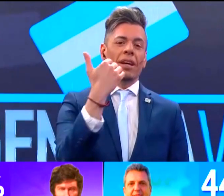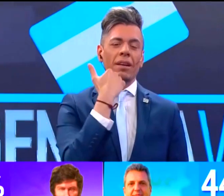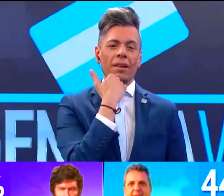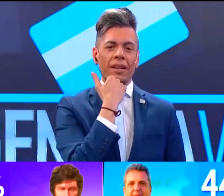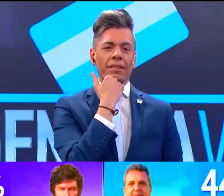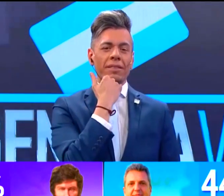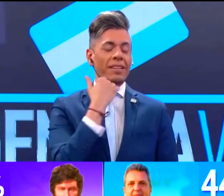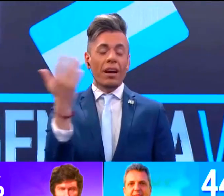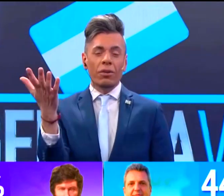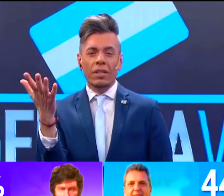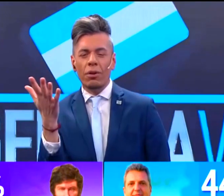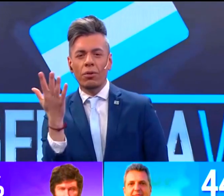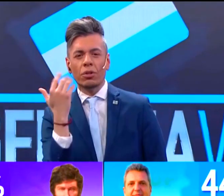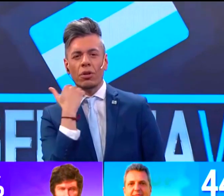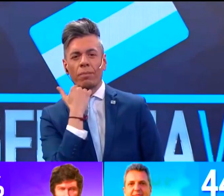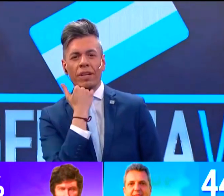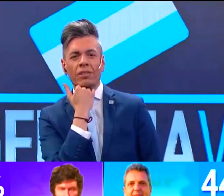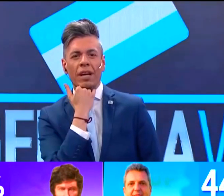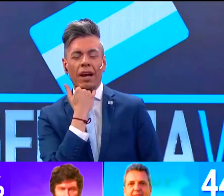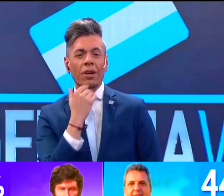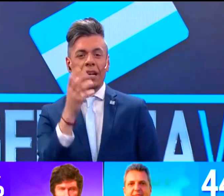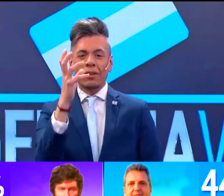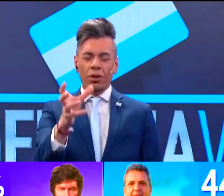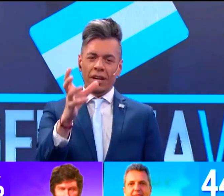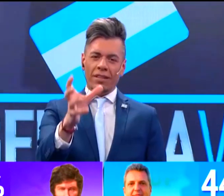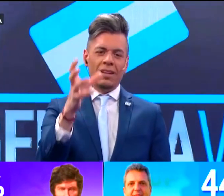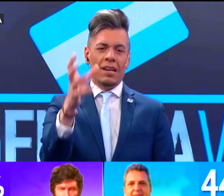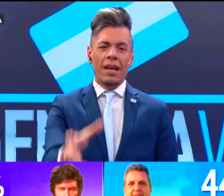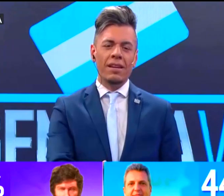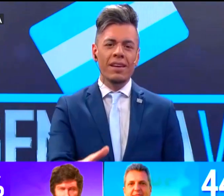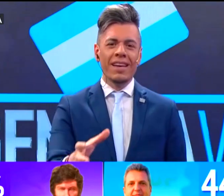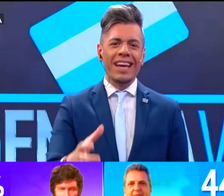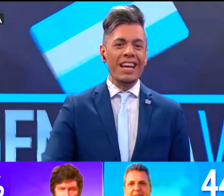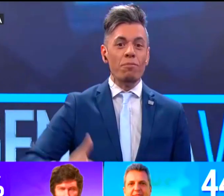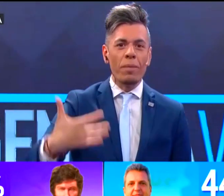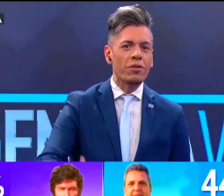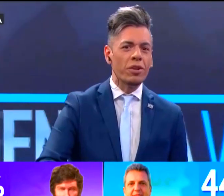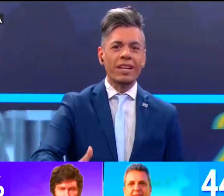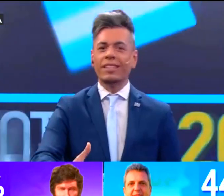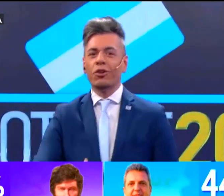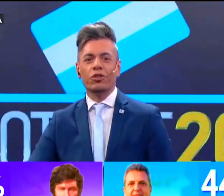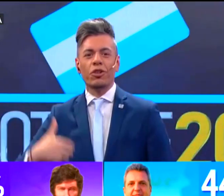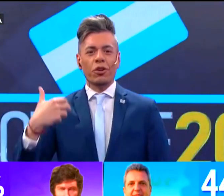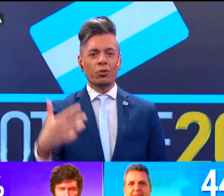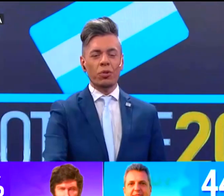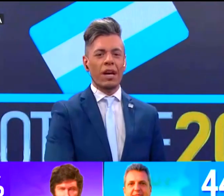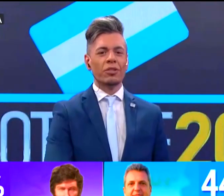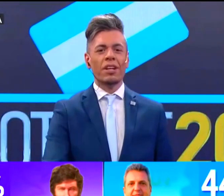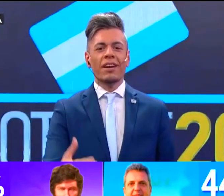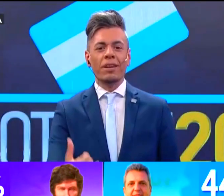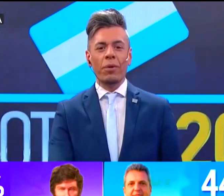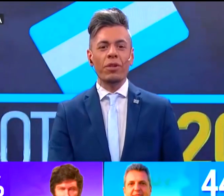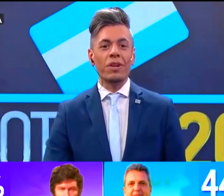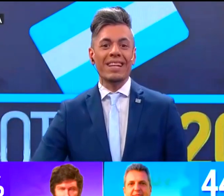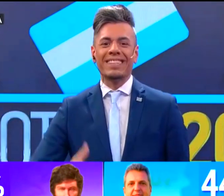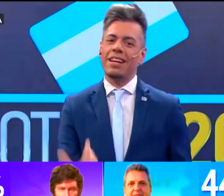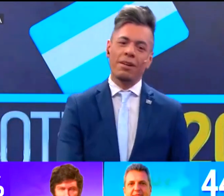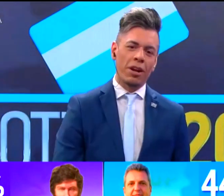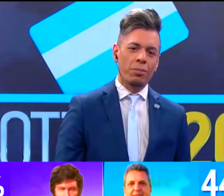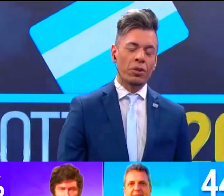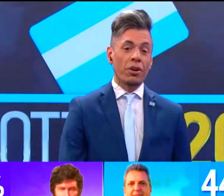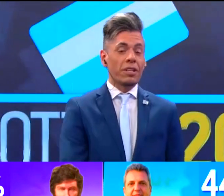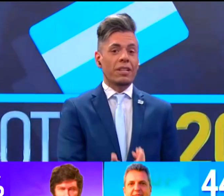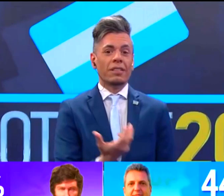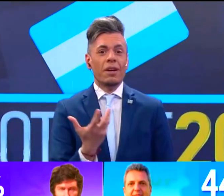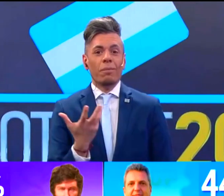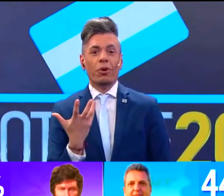siempre destaco el trabajo de nuestros compañeros a los que les toca estar en el aire en el momento en el que se conocen los resultados, en el momento en el que salen a hablar